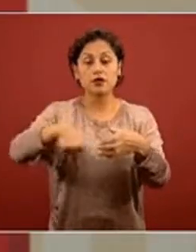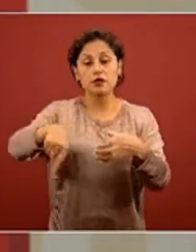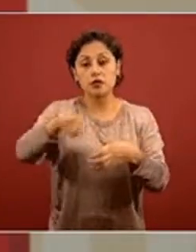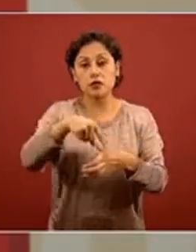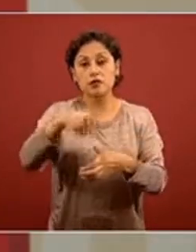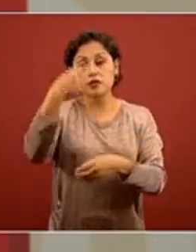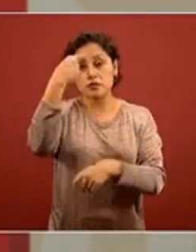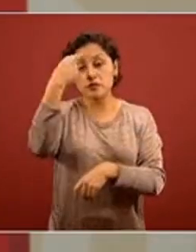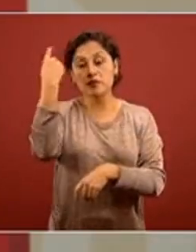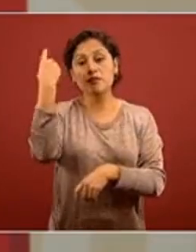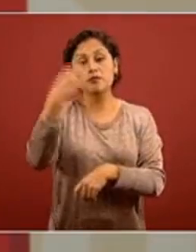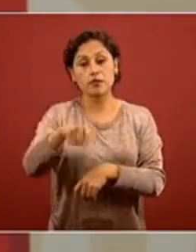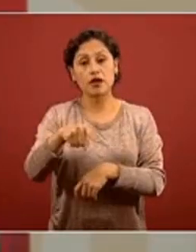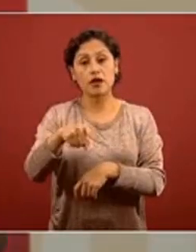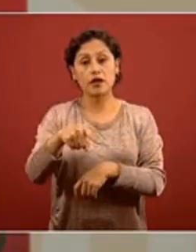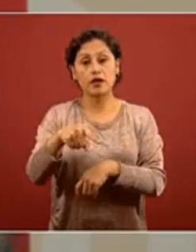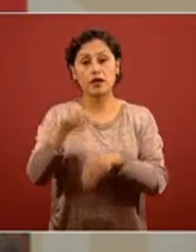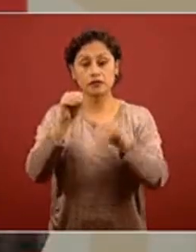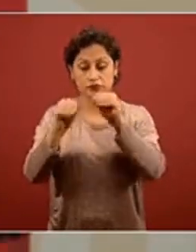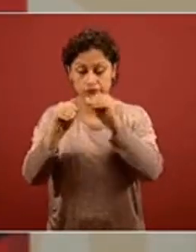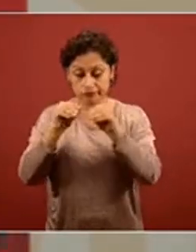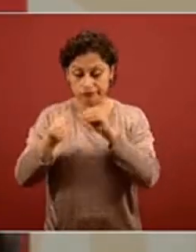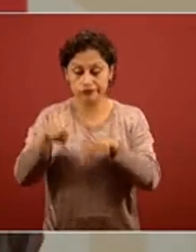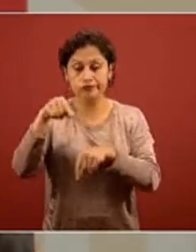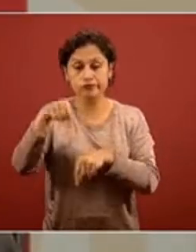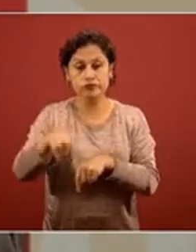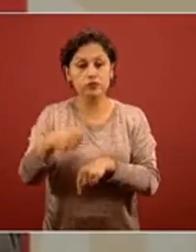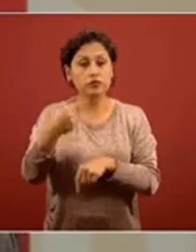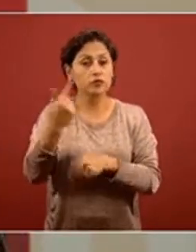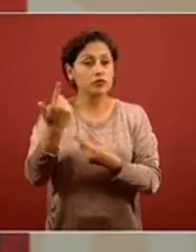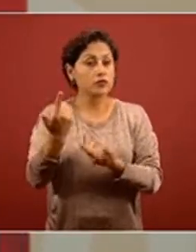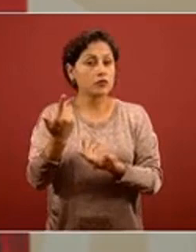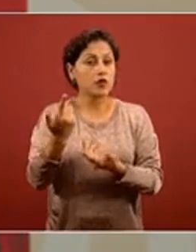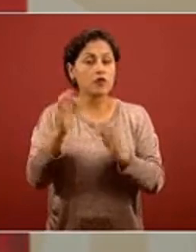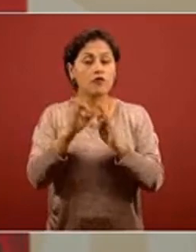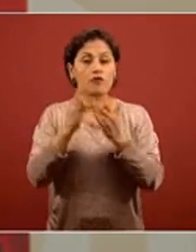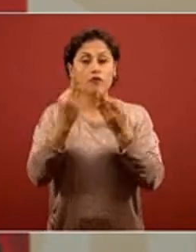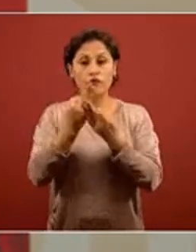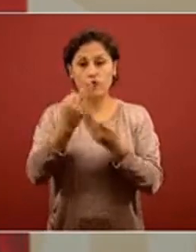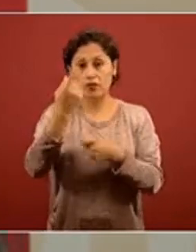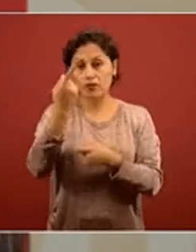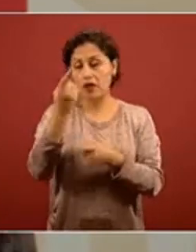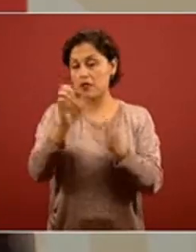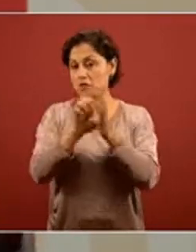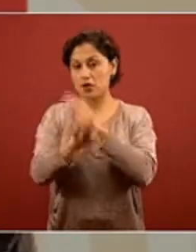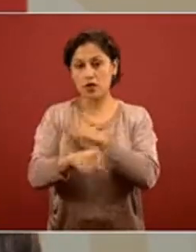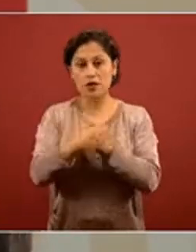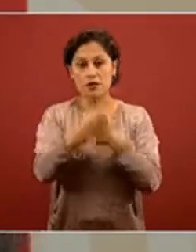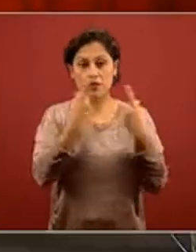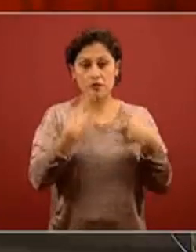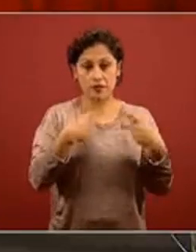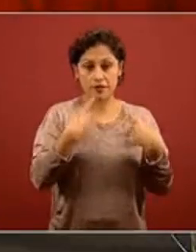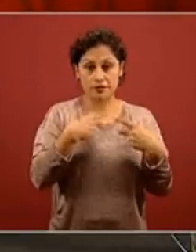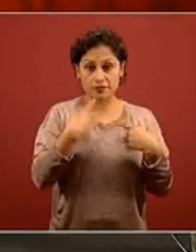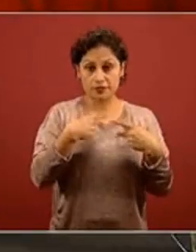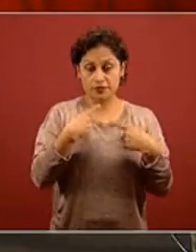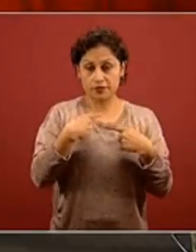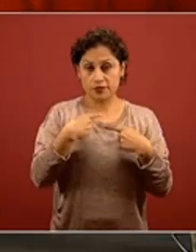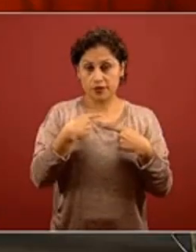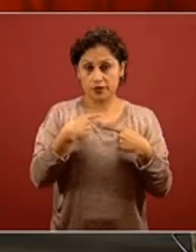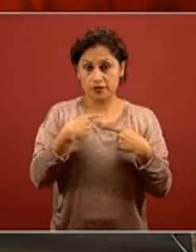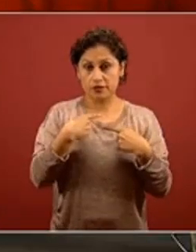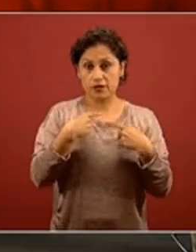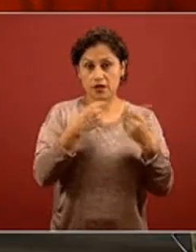esquema de transferencia de personas, en su momento está contemplado en una